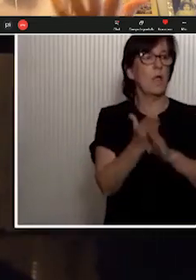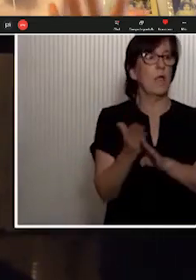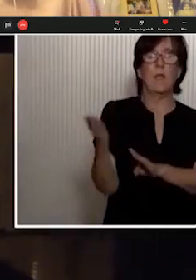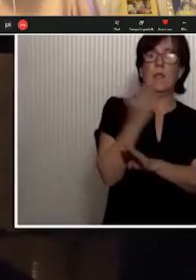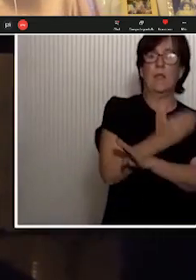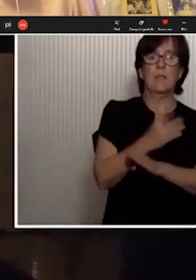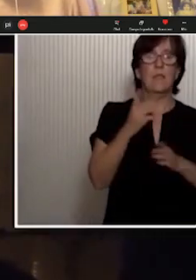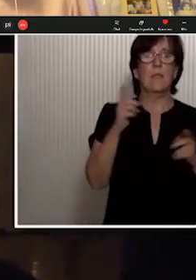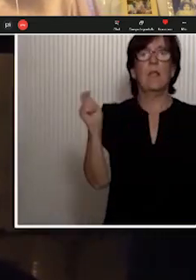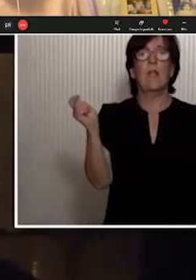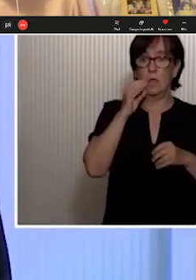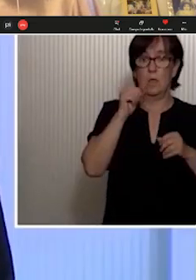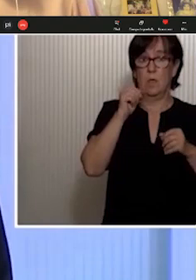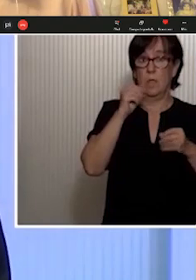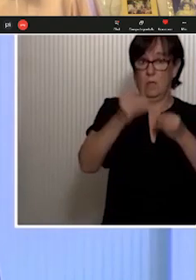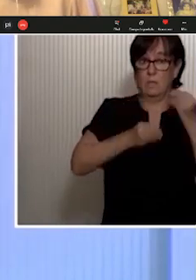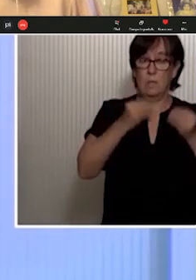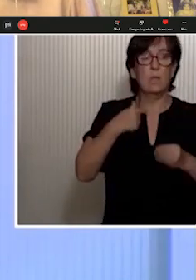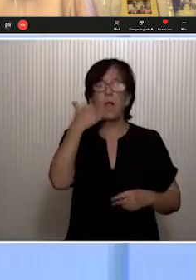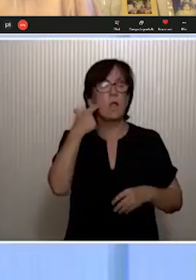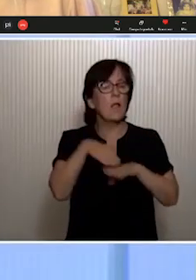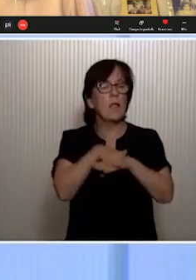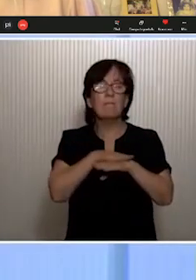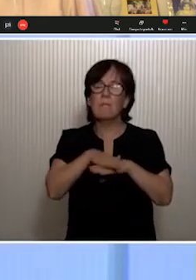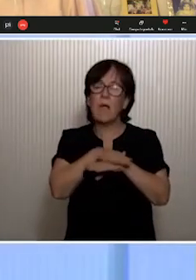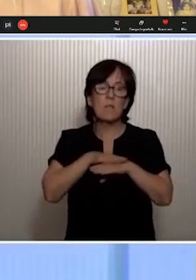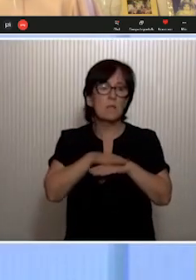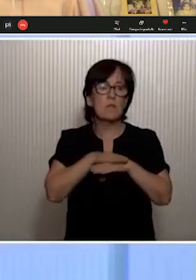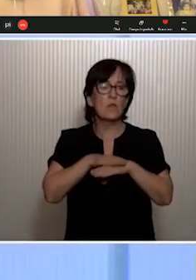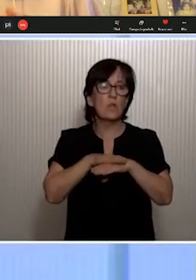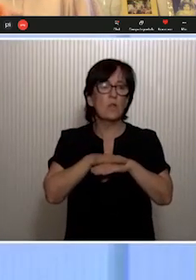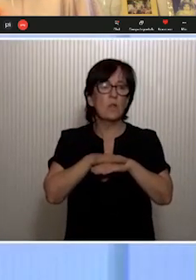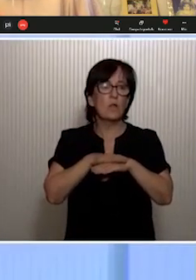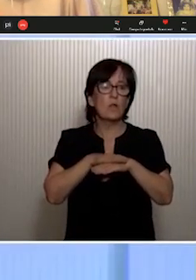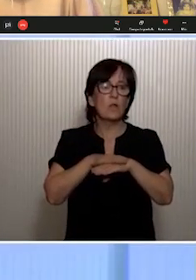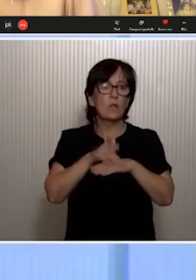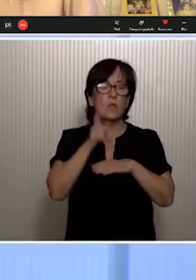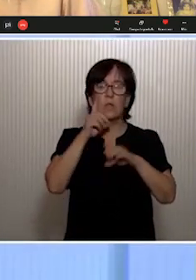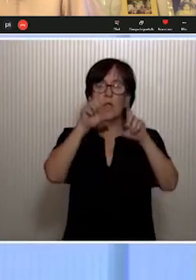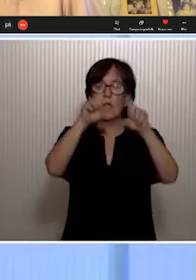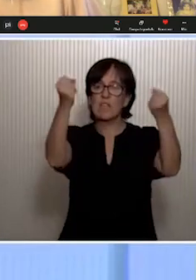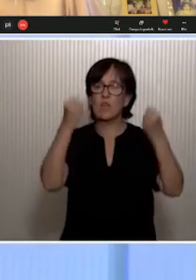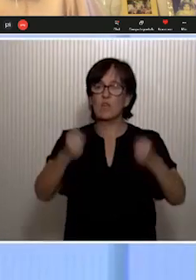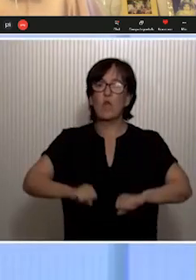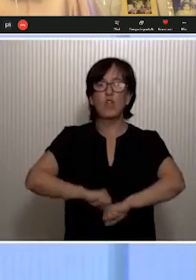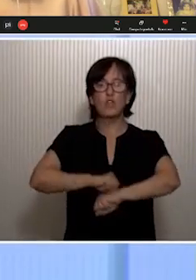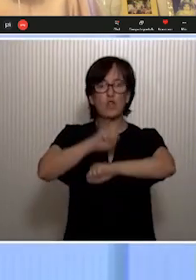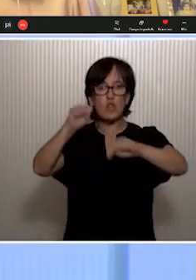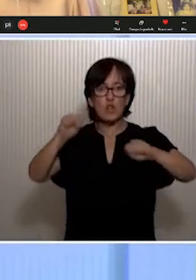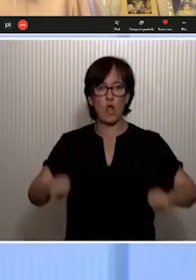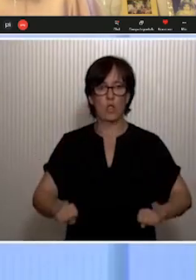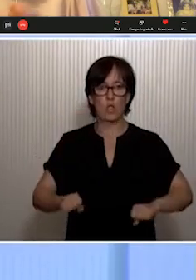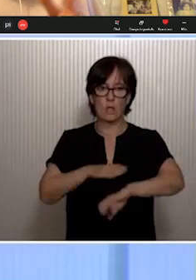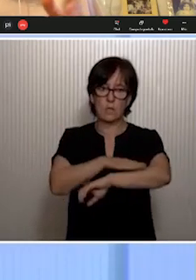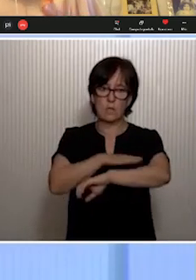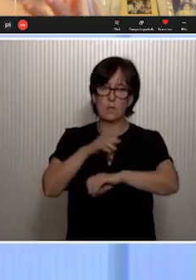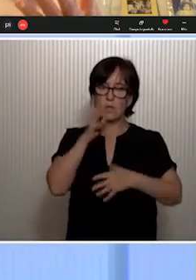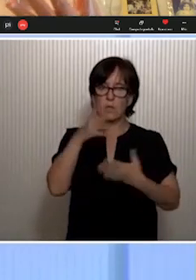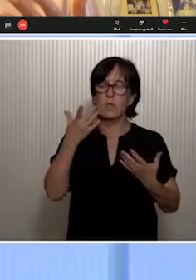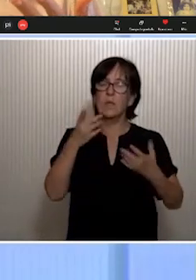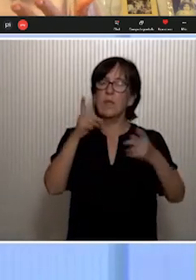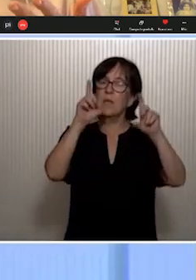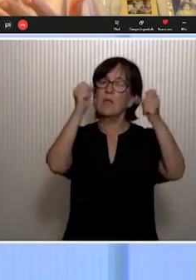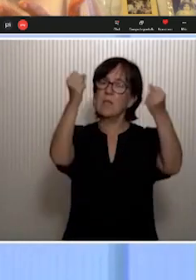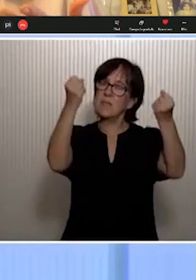algún plan que vayamos a presentar europa para que nos dé ese dinero o sea que usted está pidiendo unidad está pidiendo eso sí